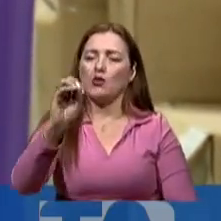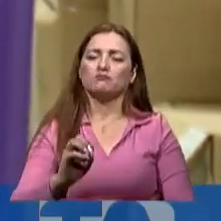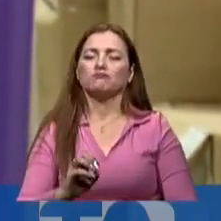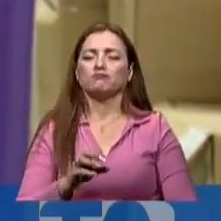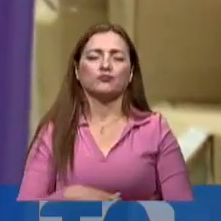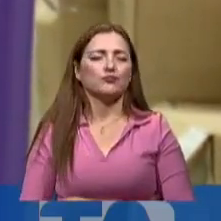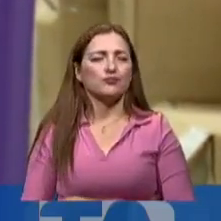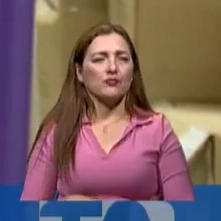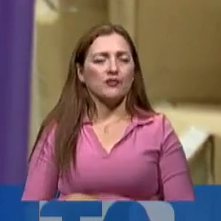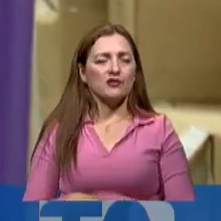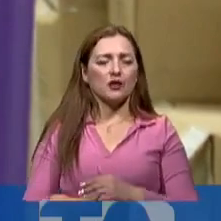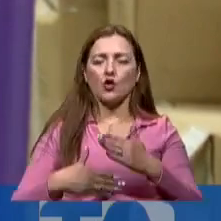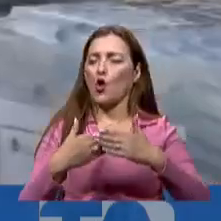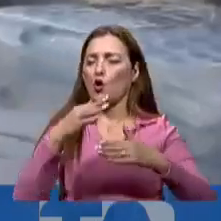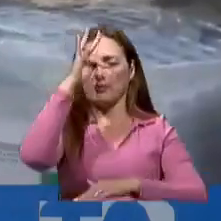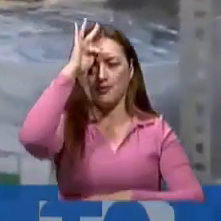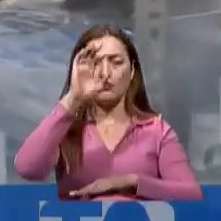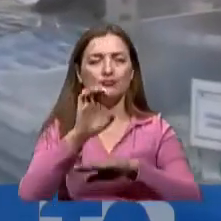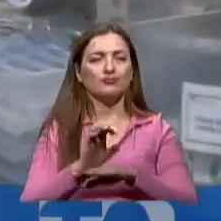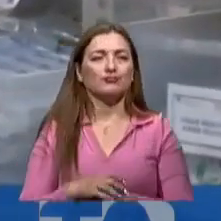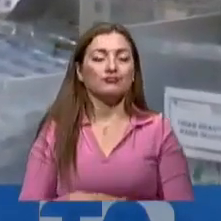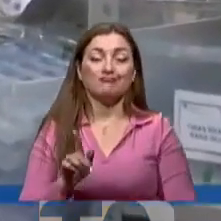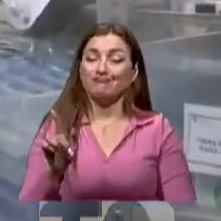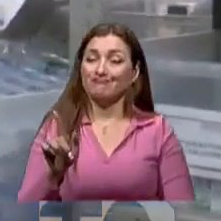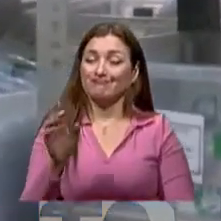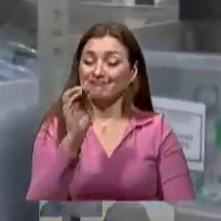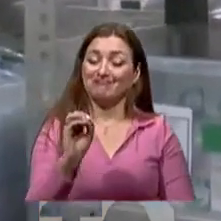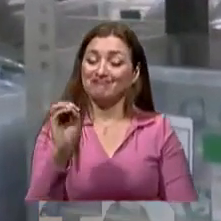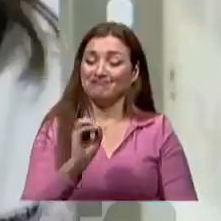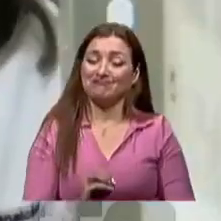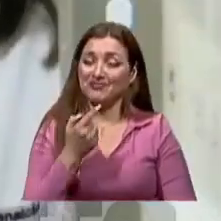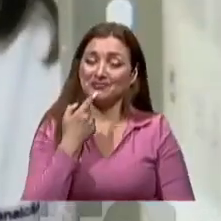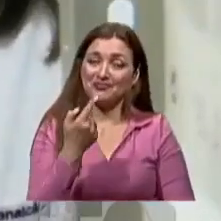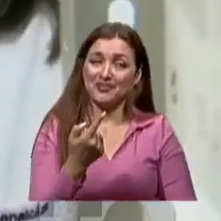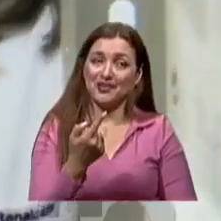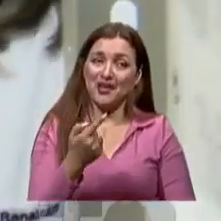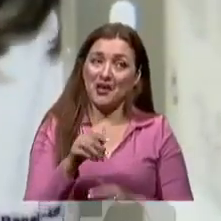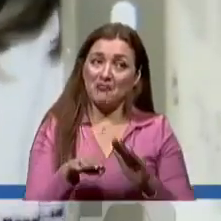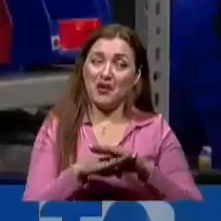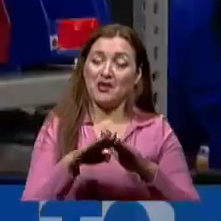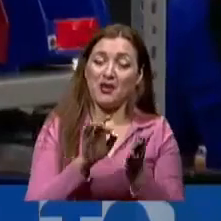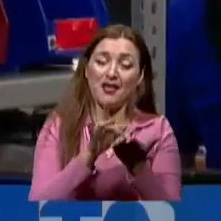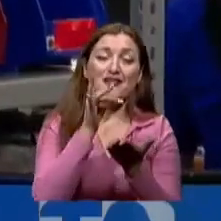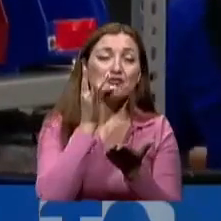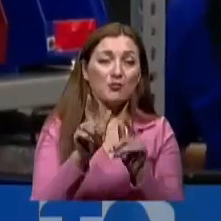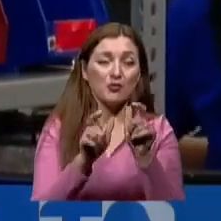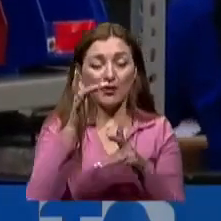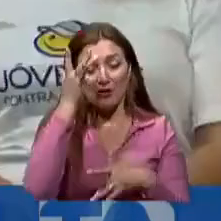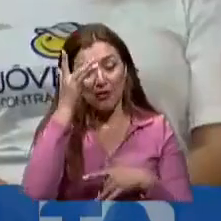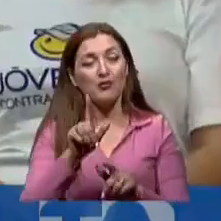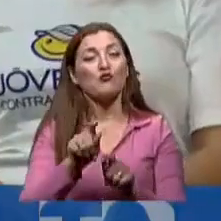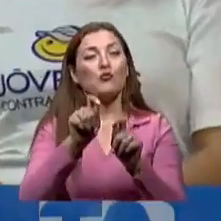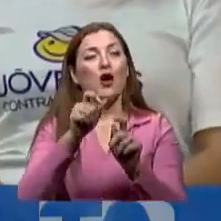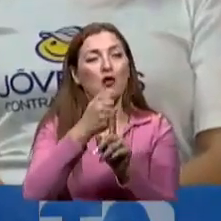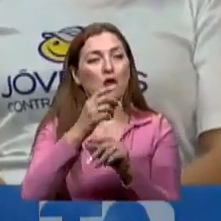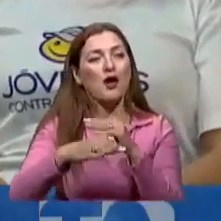92 por a todos los hospitales Tal parece que ese porcentaje mínimo que hace falta son los medicamentos para quienes luchan